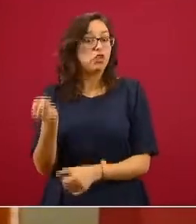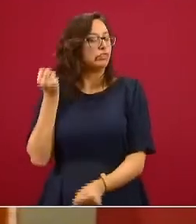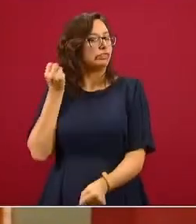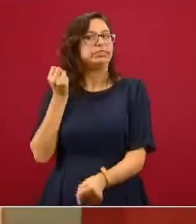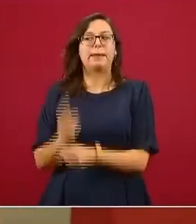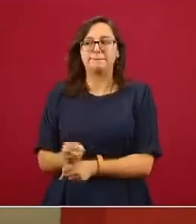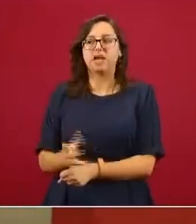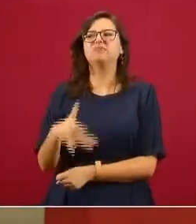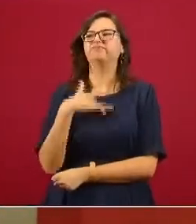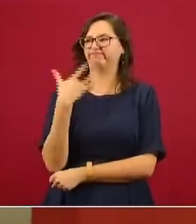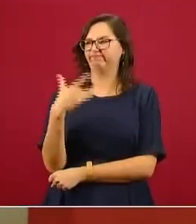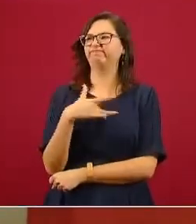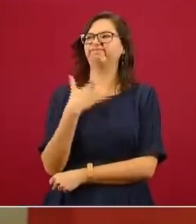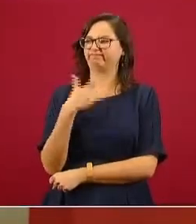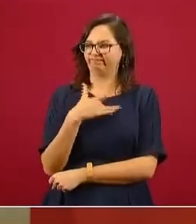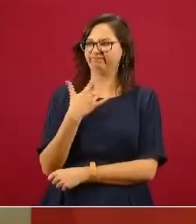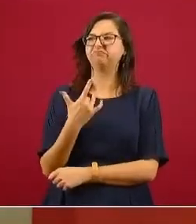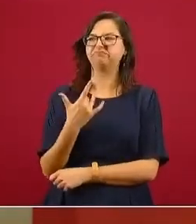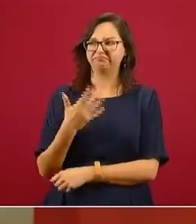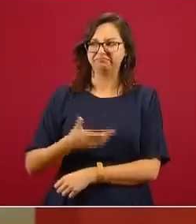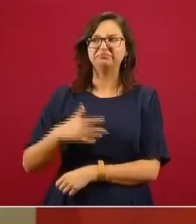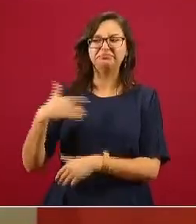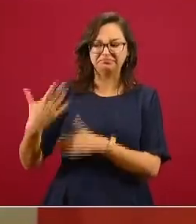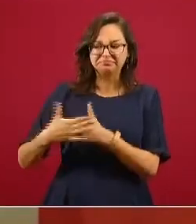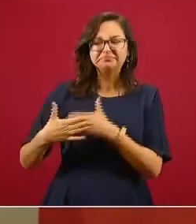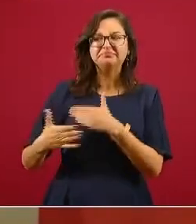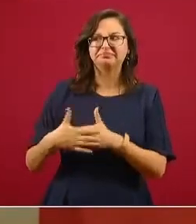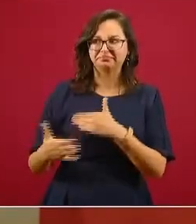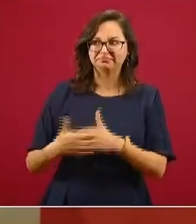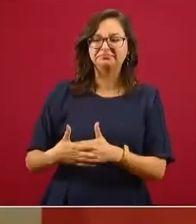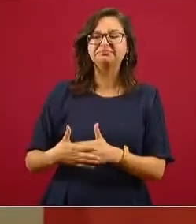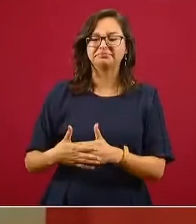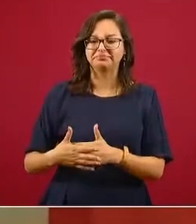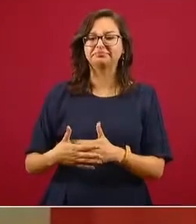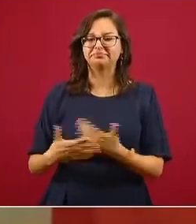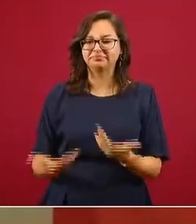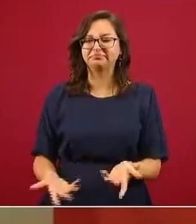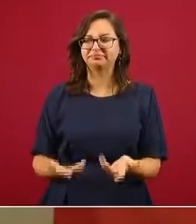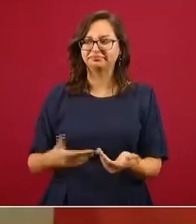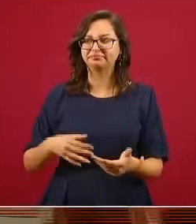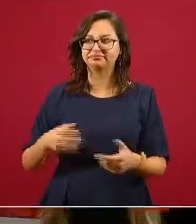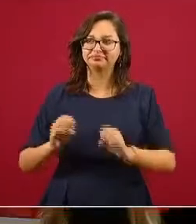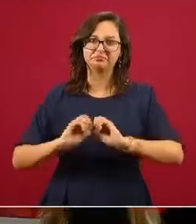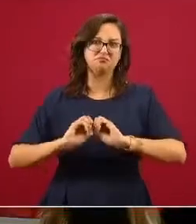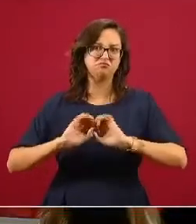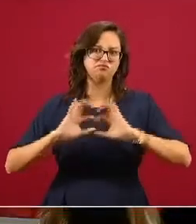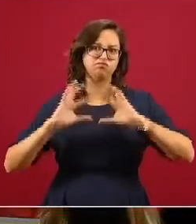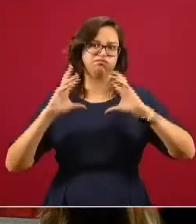temprana fue suficiente para que nosotros supiéramos que podía llegar a ocurrir lo que está ocurriendo.